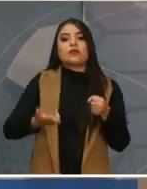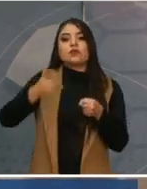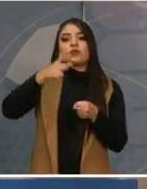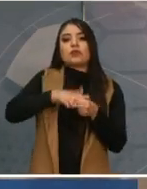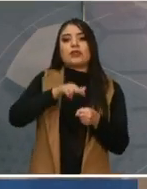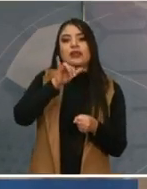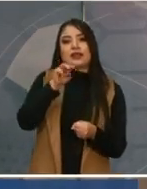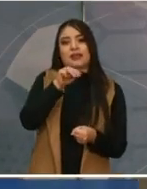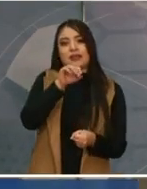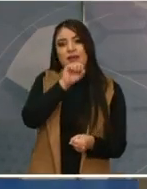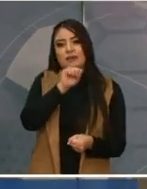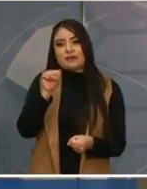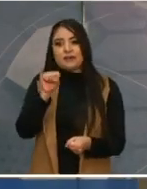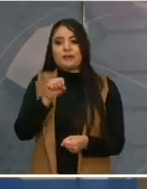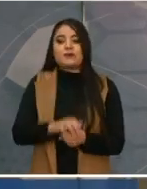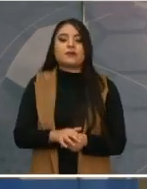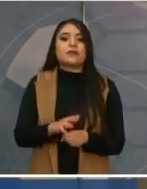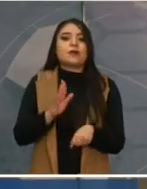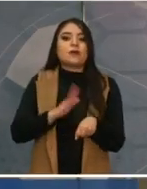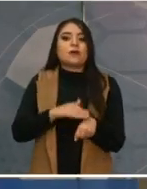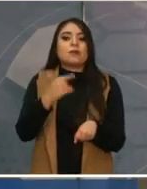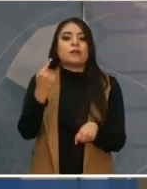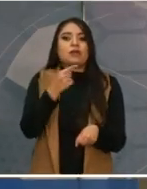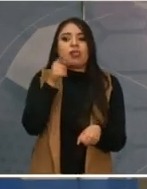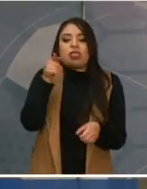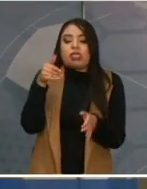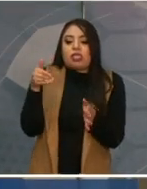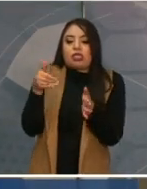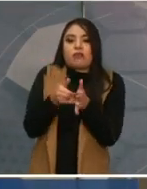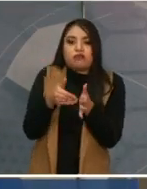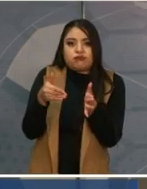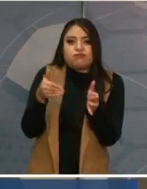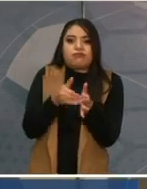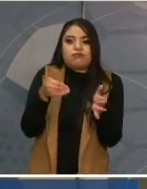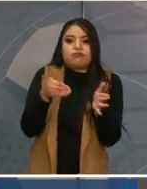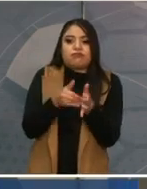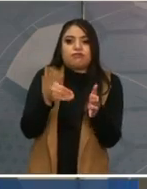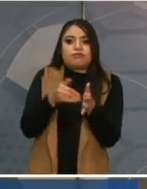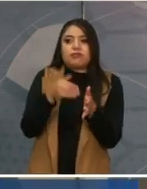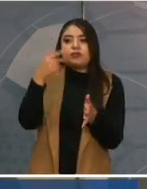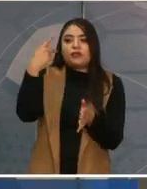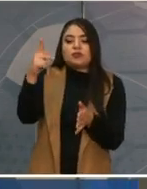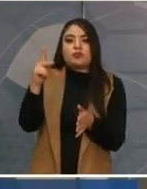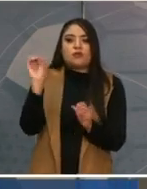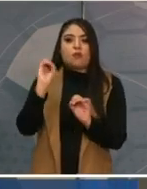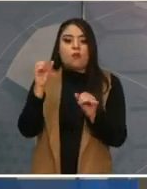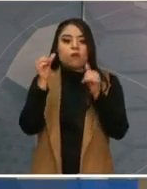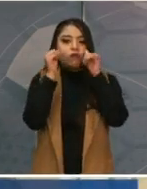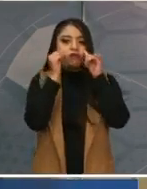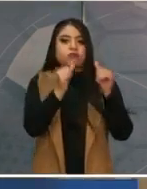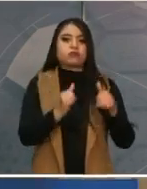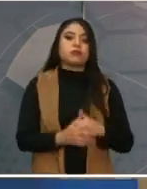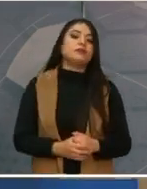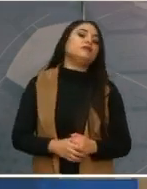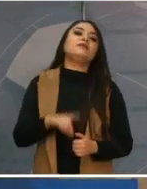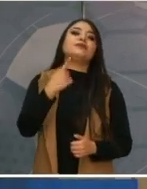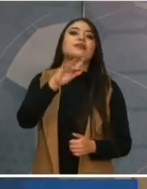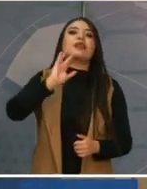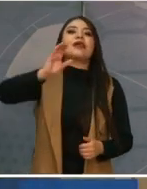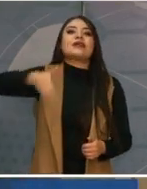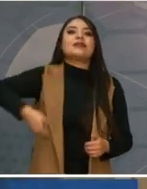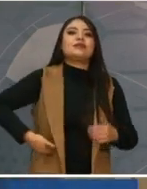la negativa y las trabas que puso la aseguradora para atender a su hijo. Tuvo un accidente en una